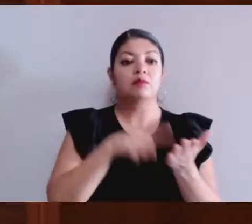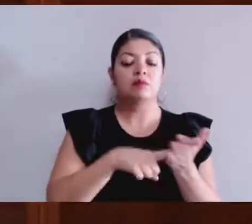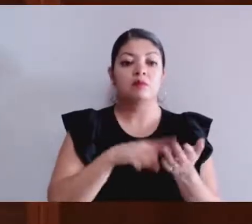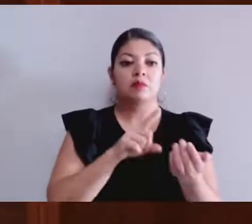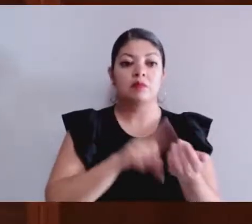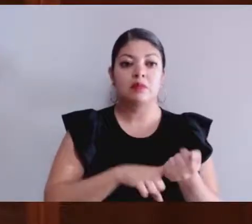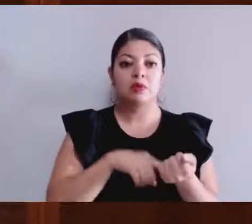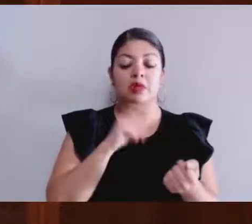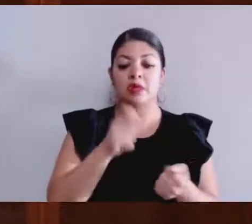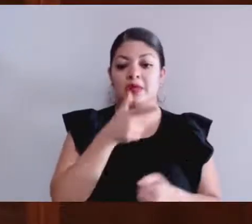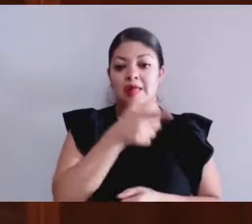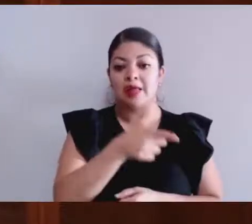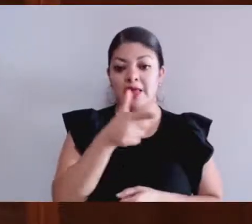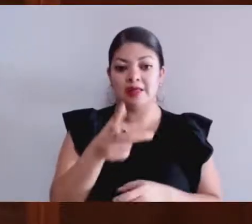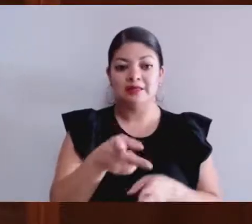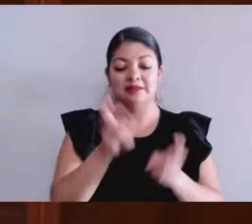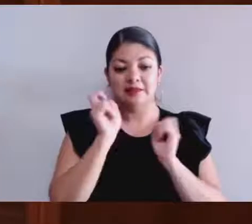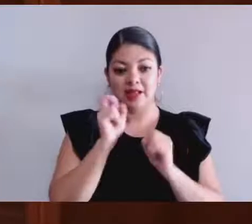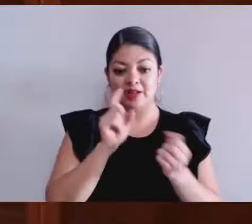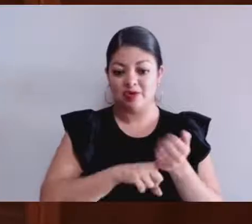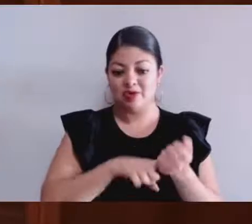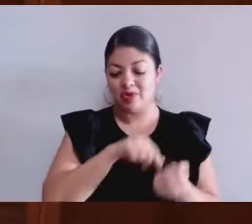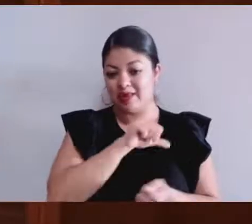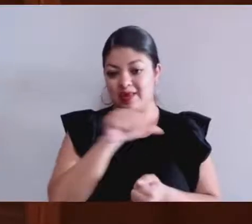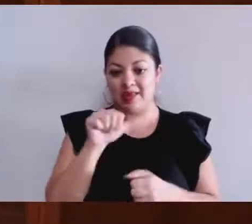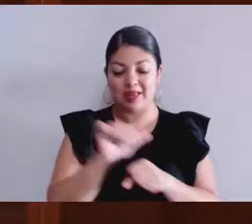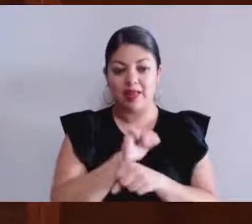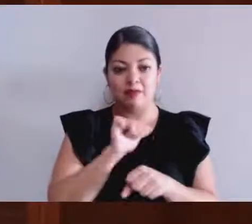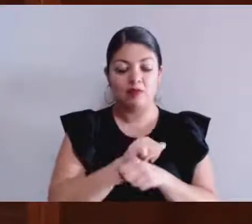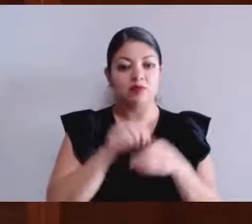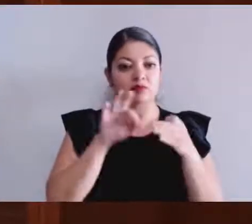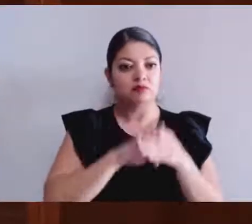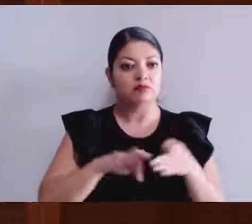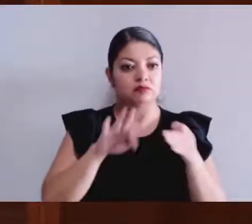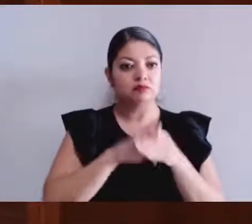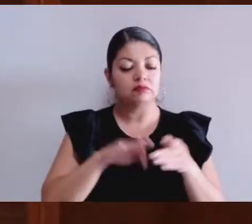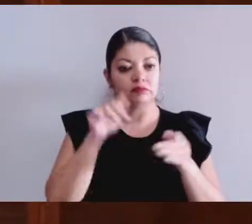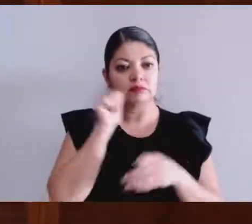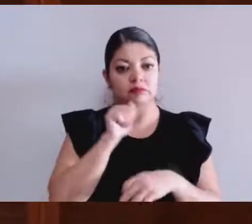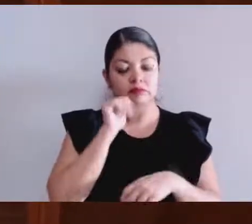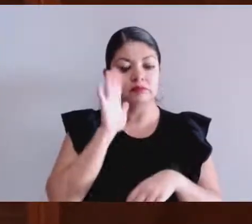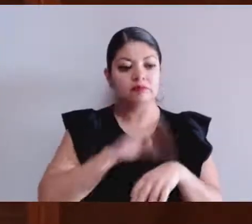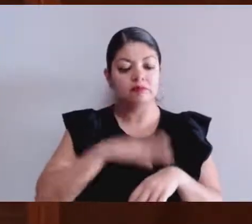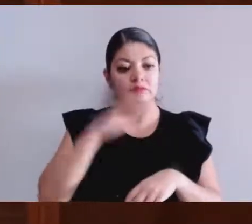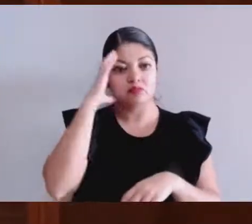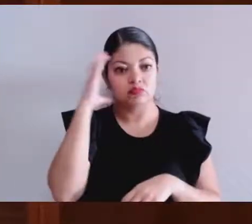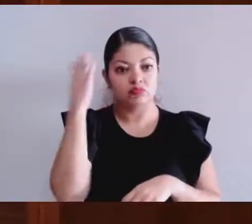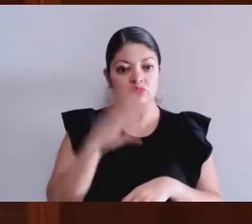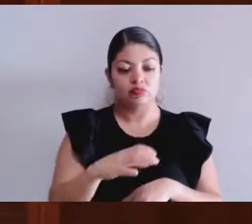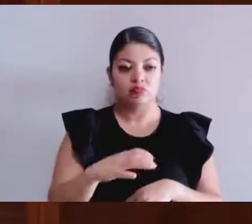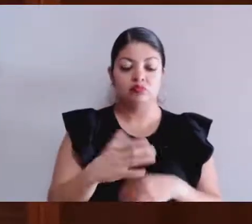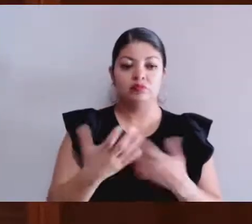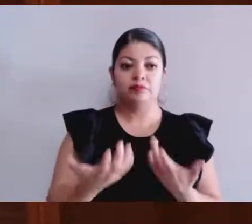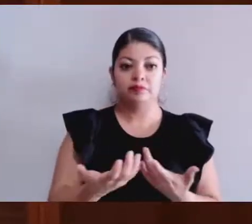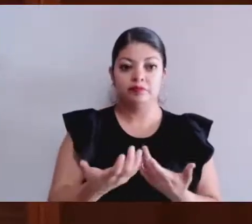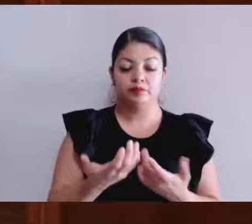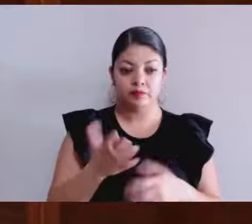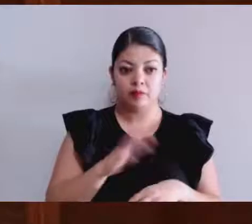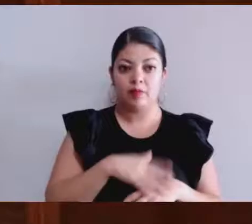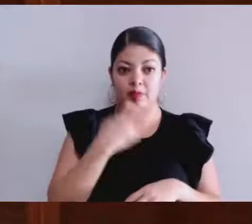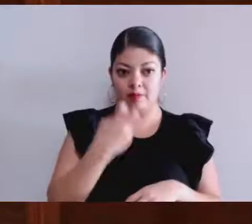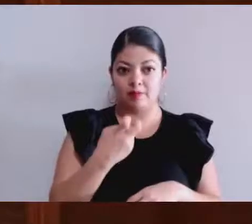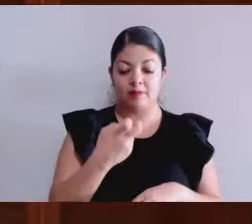sitios donde los asaltos a pasajeros del transporte público son constantes y cada vez más violentos. Así se